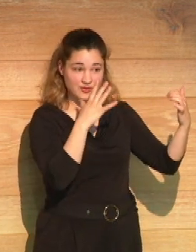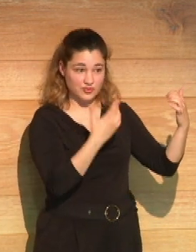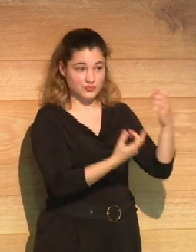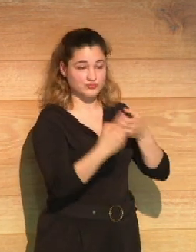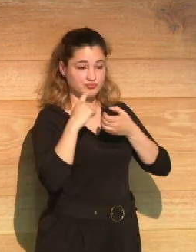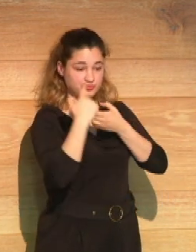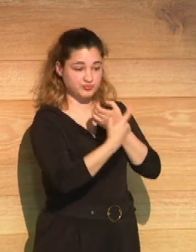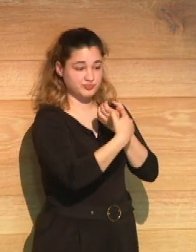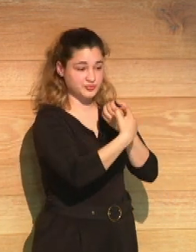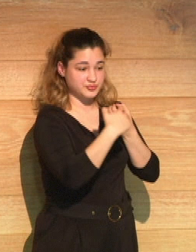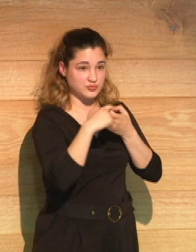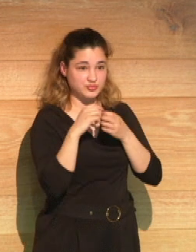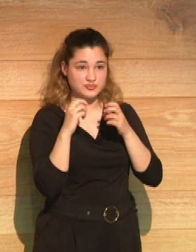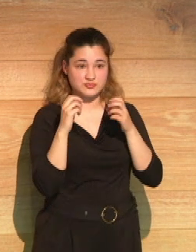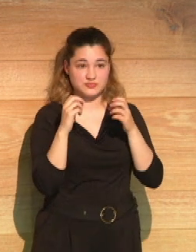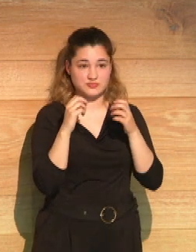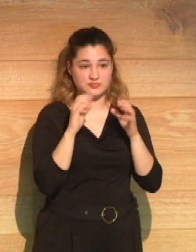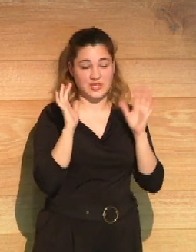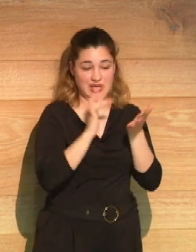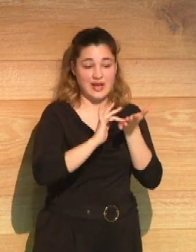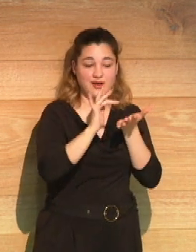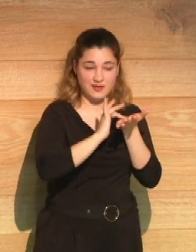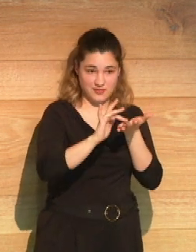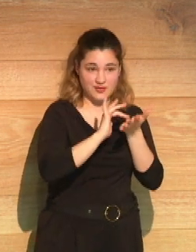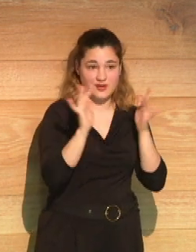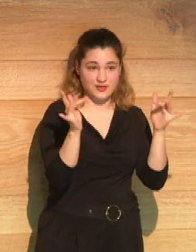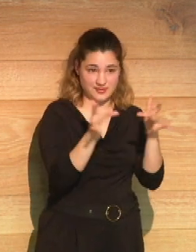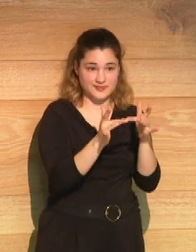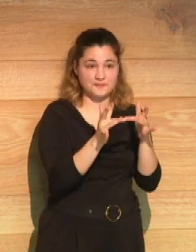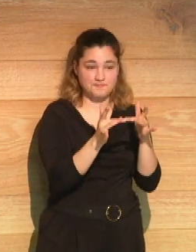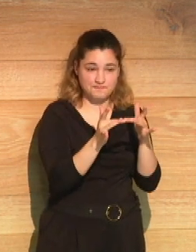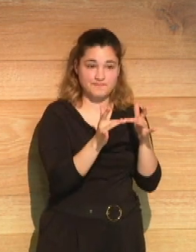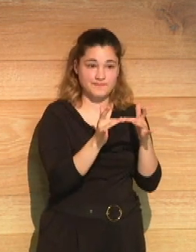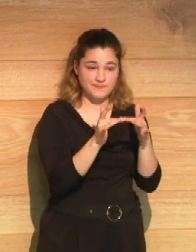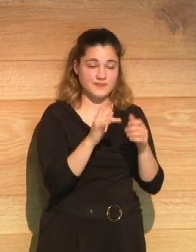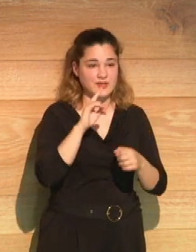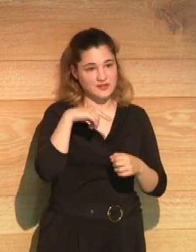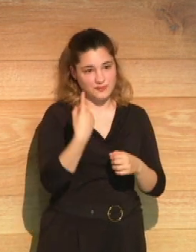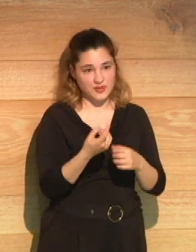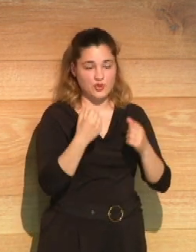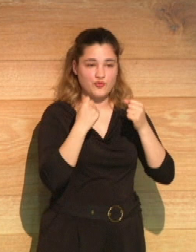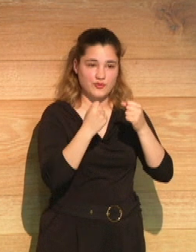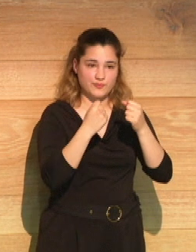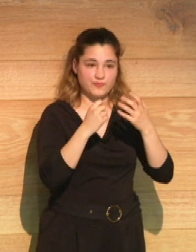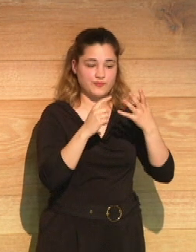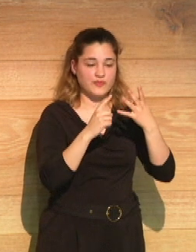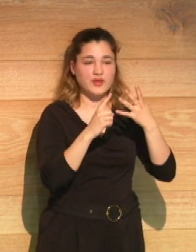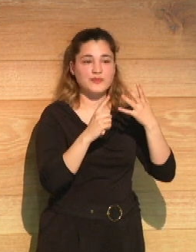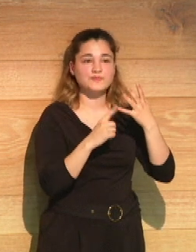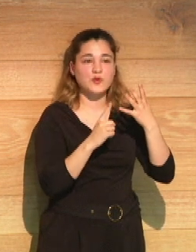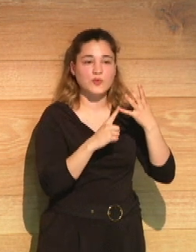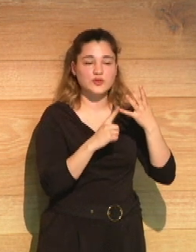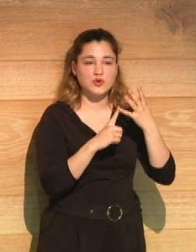través de plataformas digitales, a través de plataformas virtuales. Luego tenemos las fuerzas de cambio legal. Y aquí tiene que